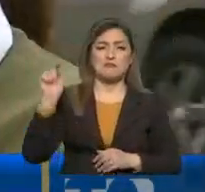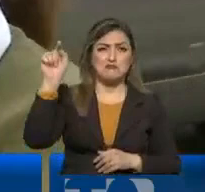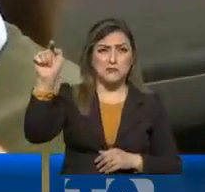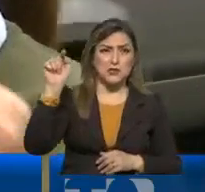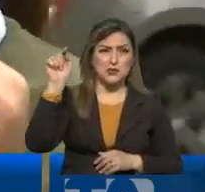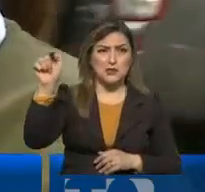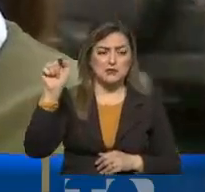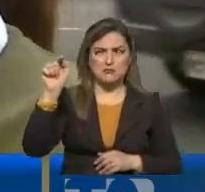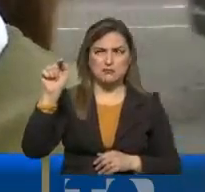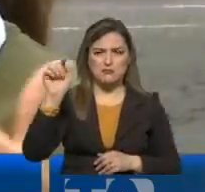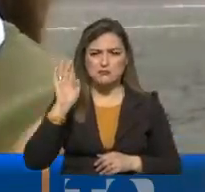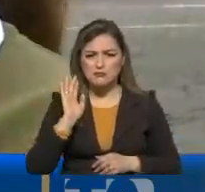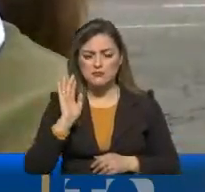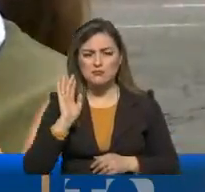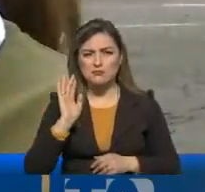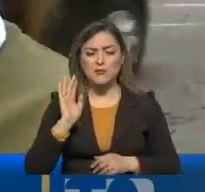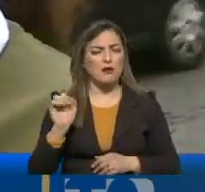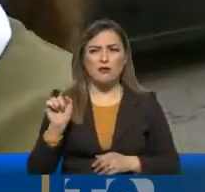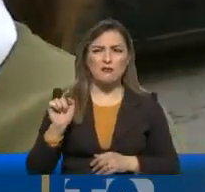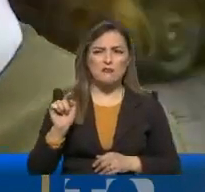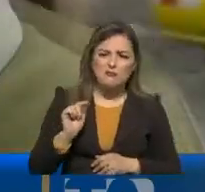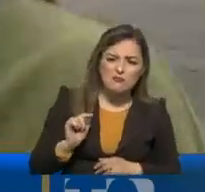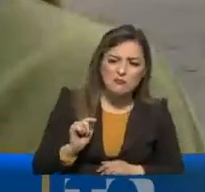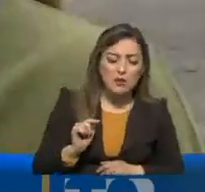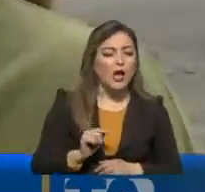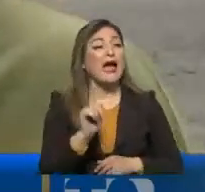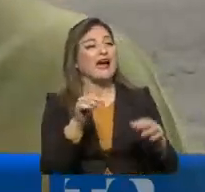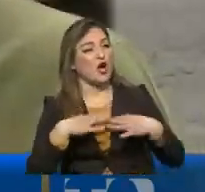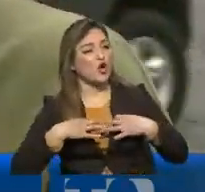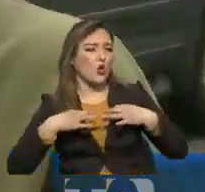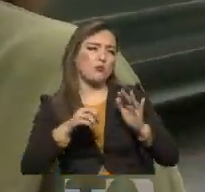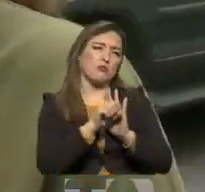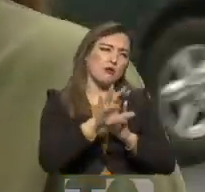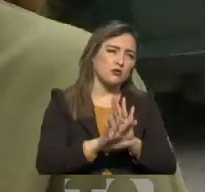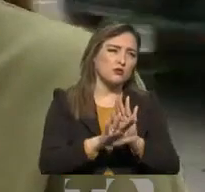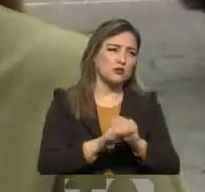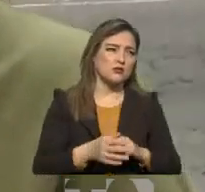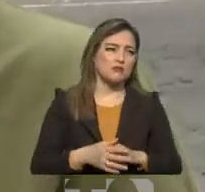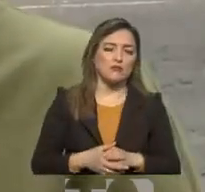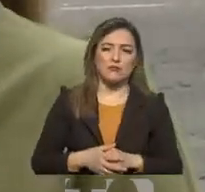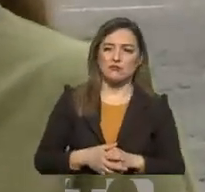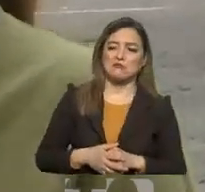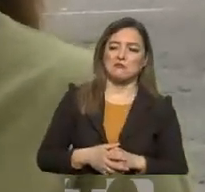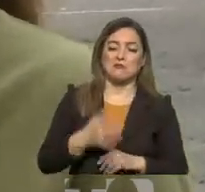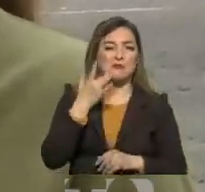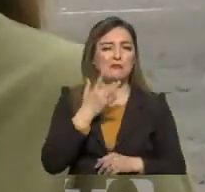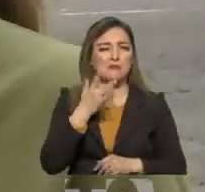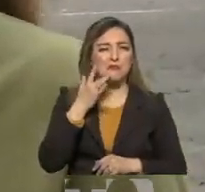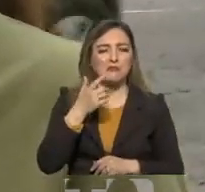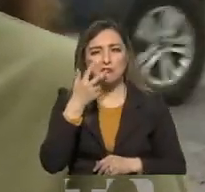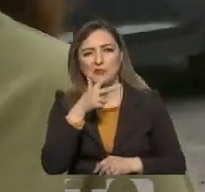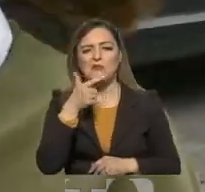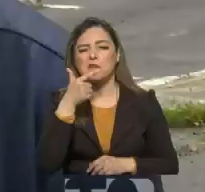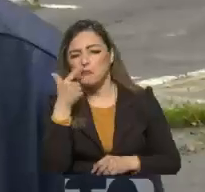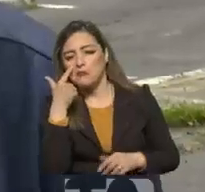tenemos ropa o tenemos algo, pero son a horas inusuales, entonces sí nos da como sospecha, como que están sondeando quién hay